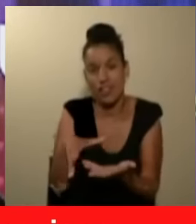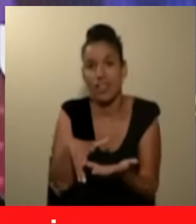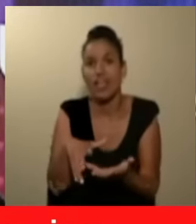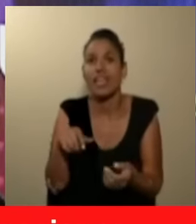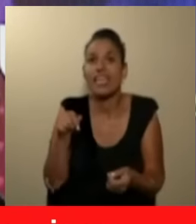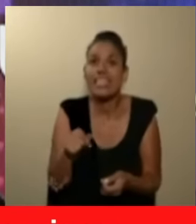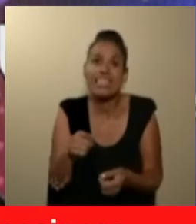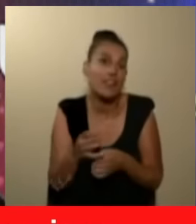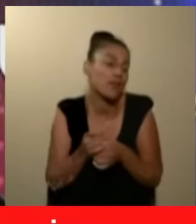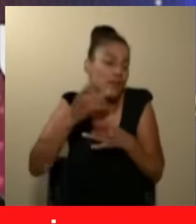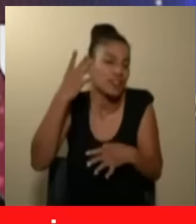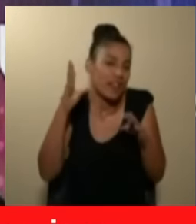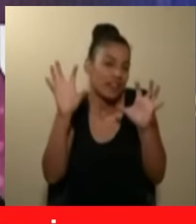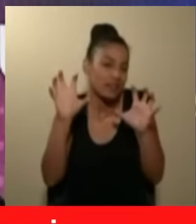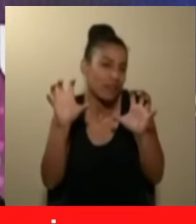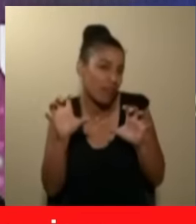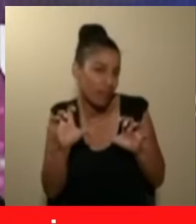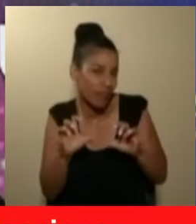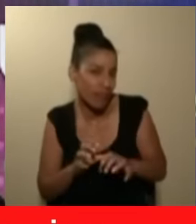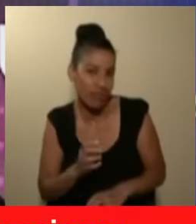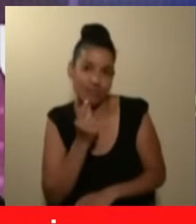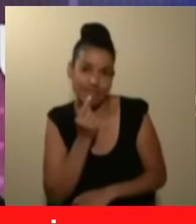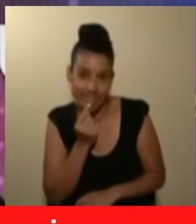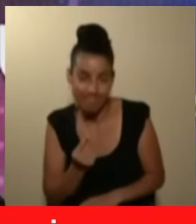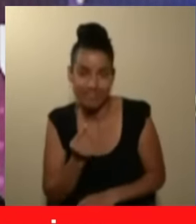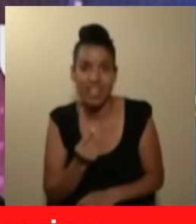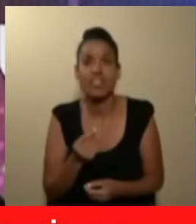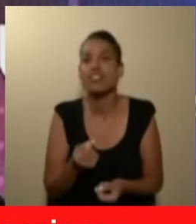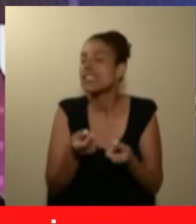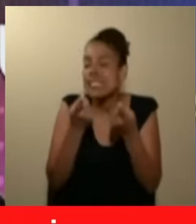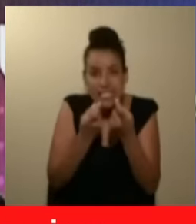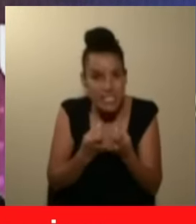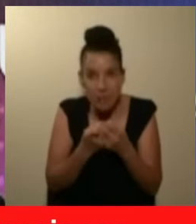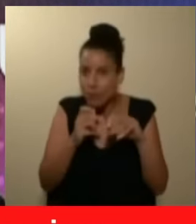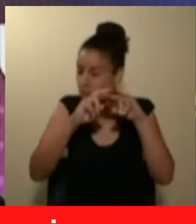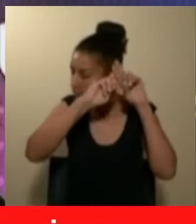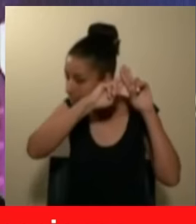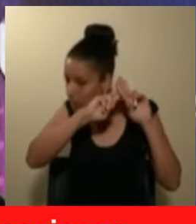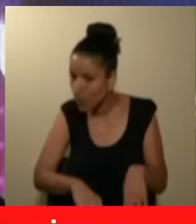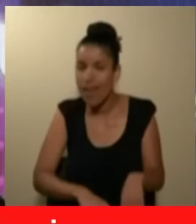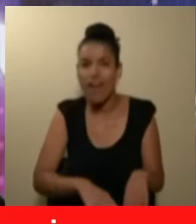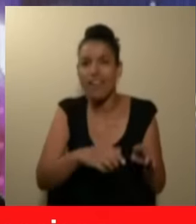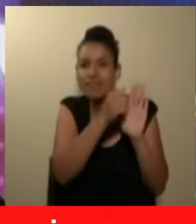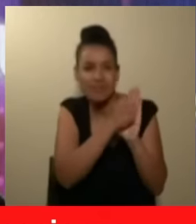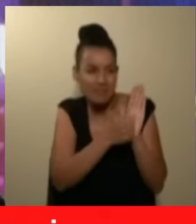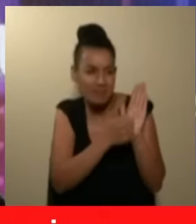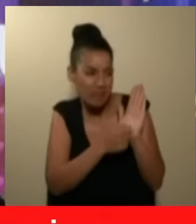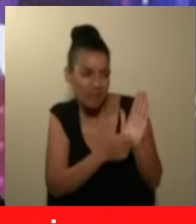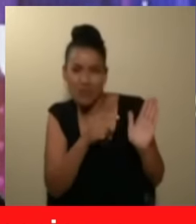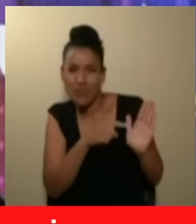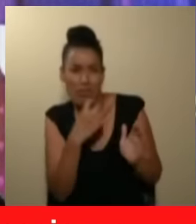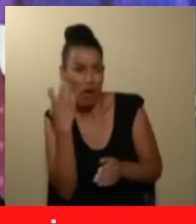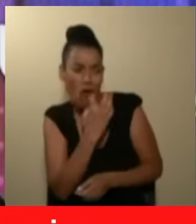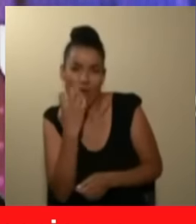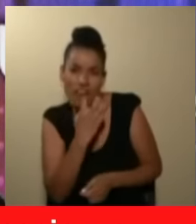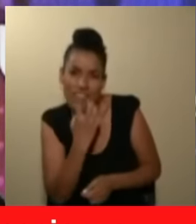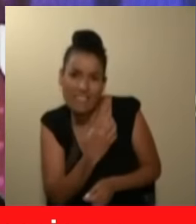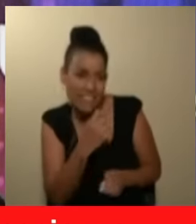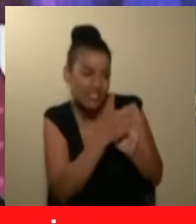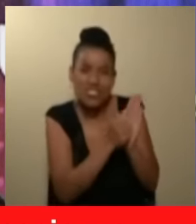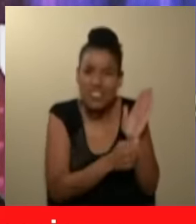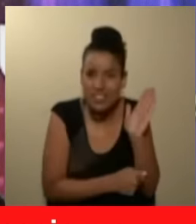la profesionalización de la policía. Debemos derogar estos mamarrachos jurídicos, las medidas que van en contra